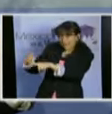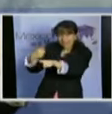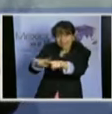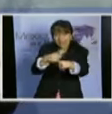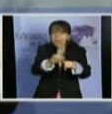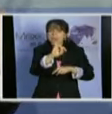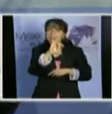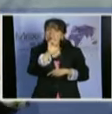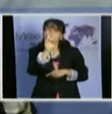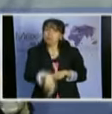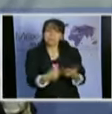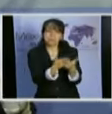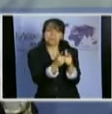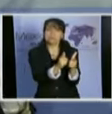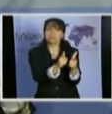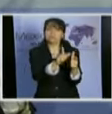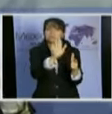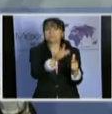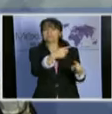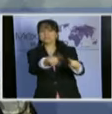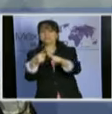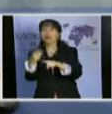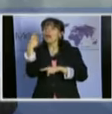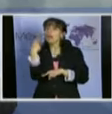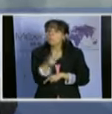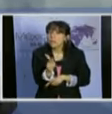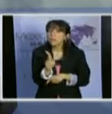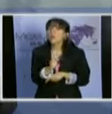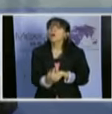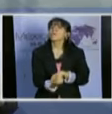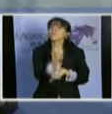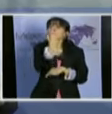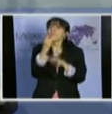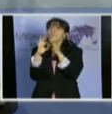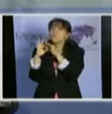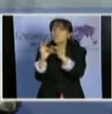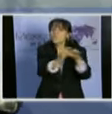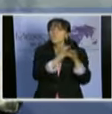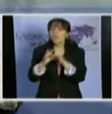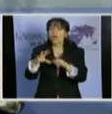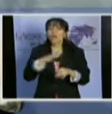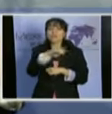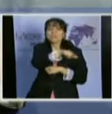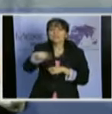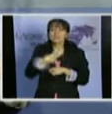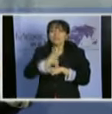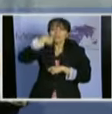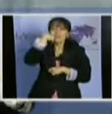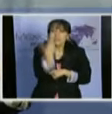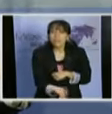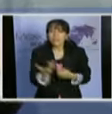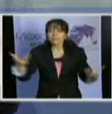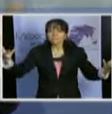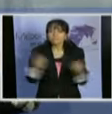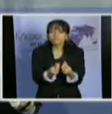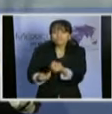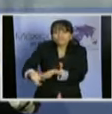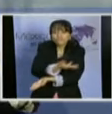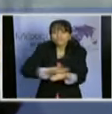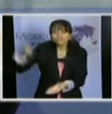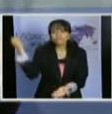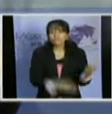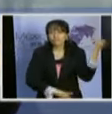articular demandas comunes, plataforma. Y aquí están las pruebas de cómo han podido incidir, gracias a esa construcción